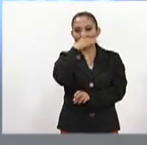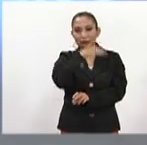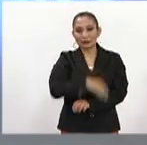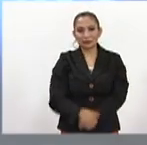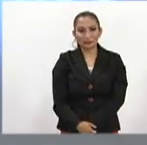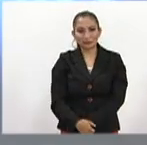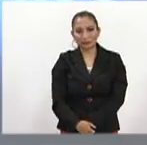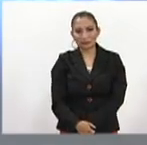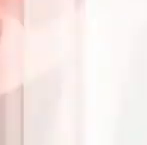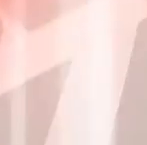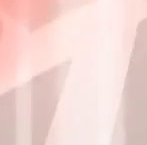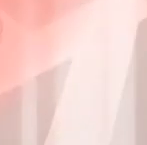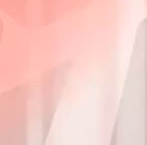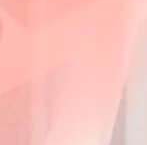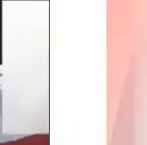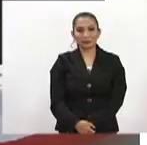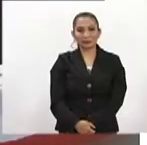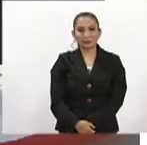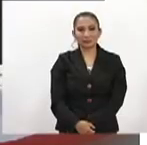gratuita.